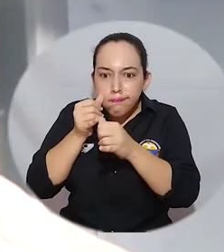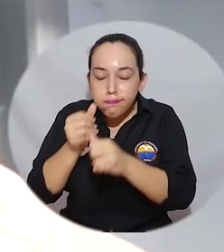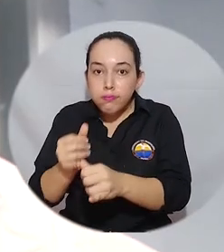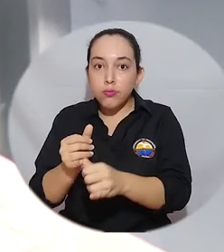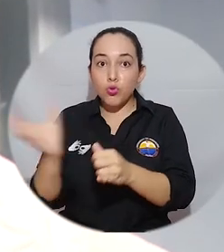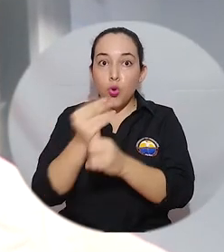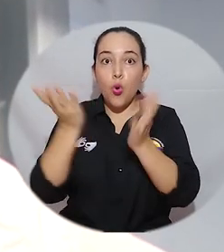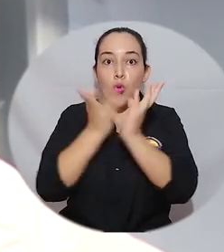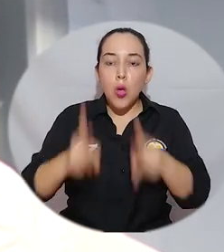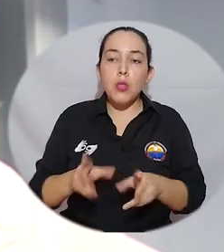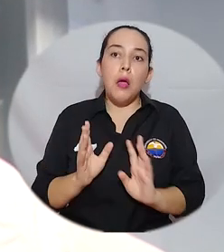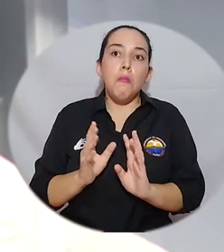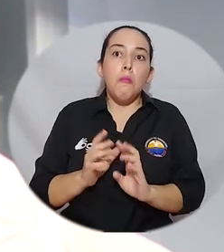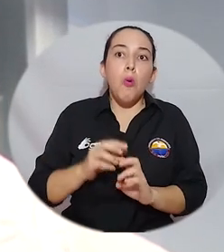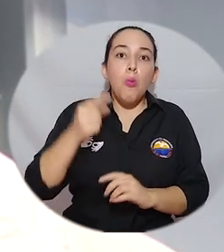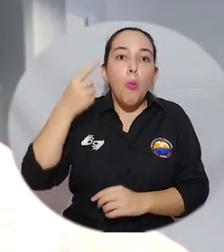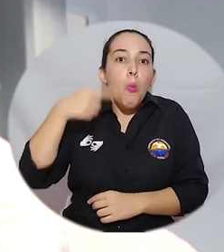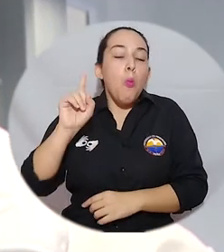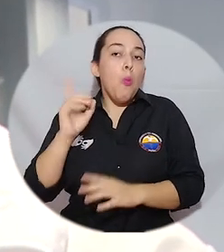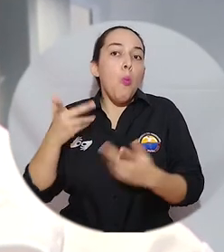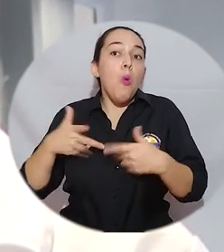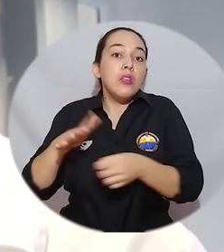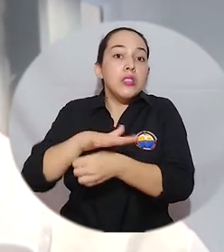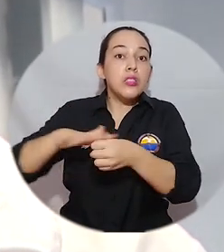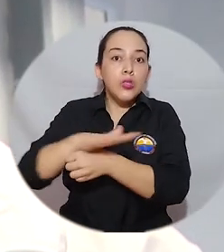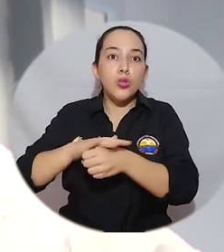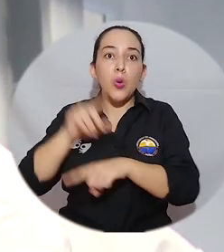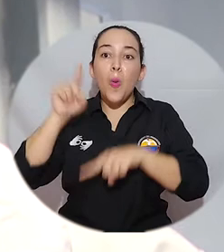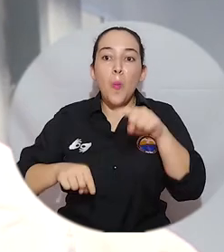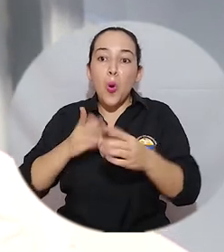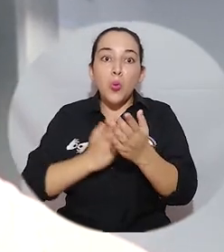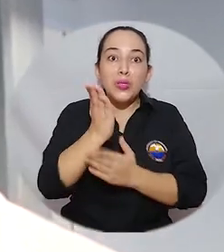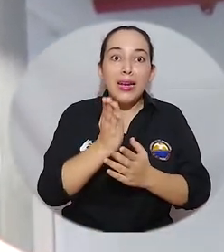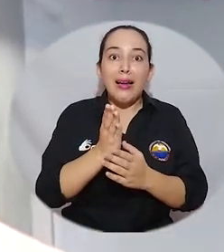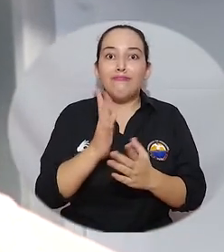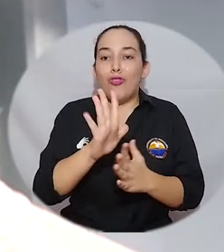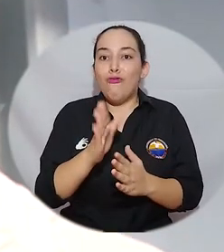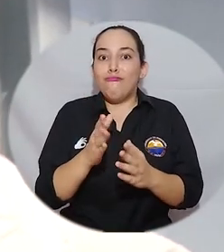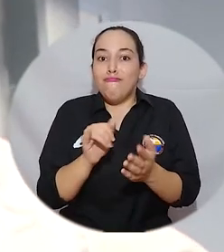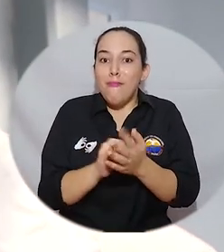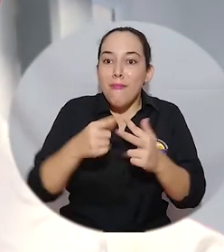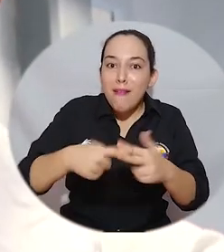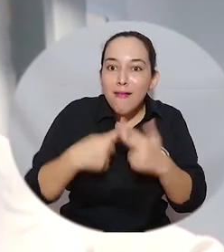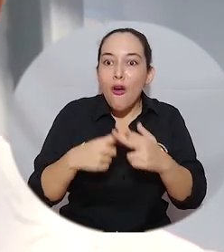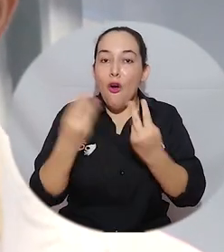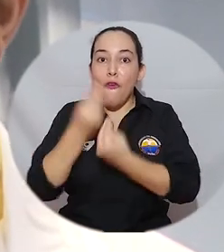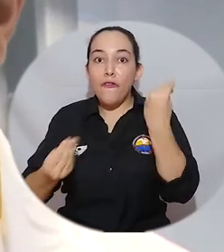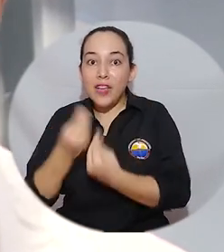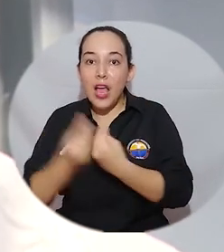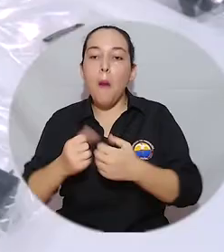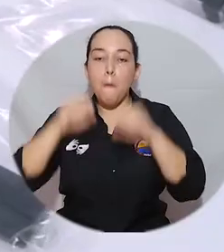Este nuevo laboratorio va a permitir de que por lo menos todos aquellos estudiantes que por una u otra forma no han podido, digamos, cursar